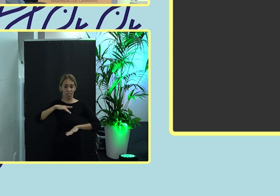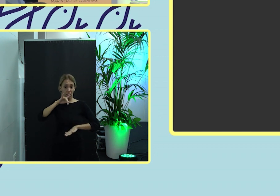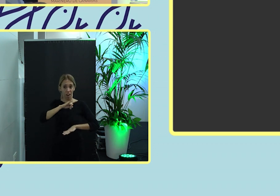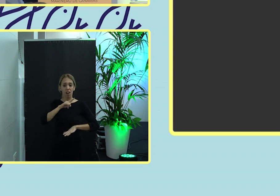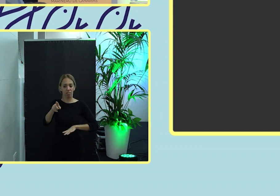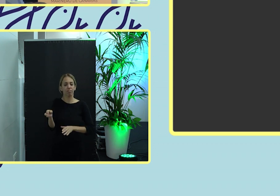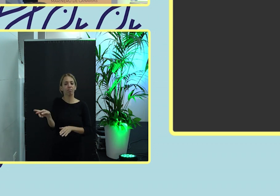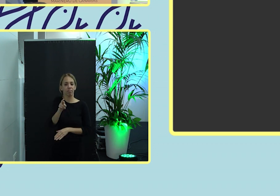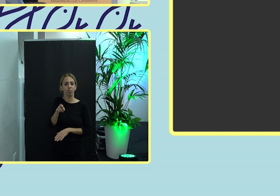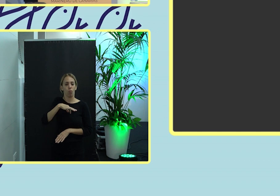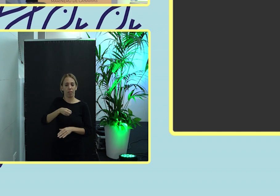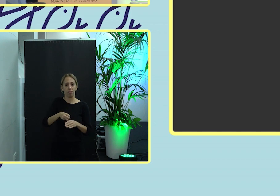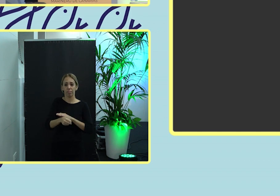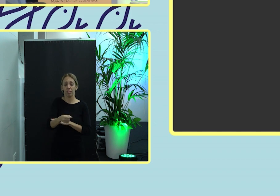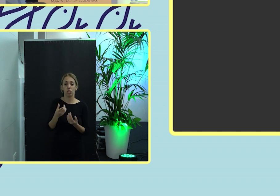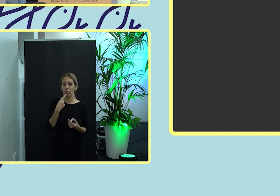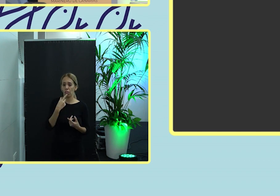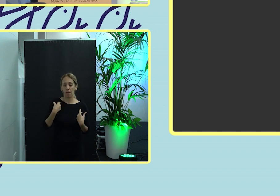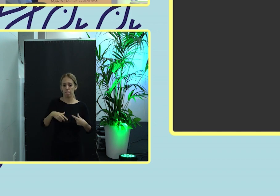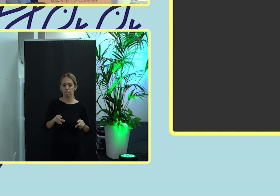canario. Yo creo que ya he terminado.